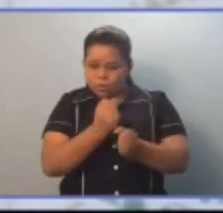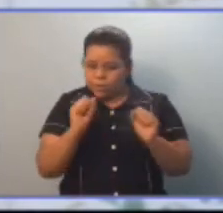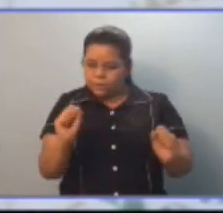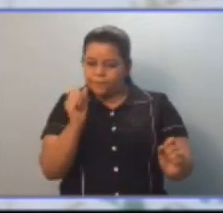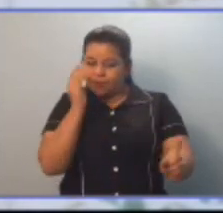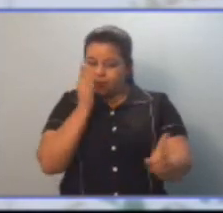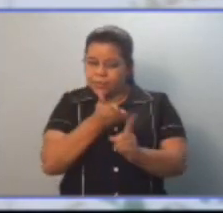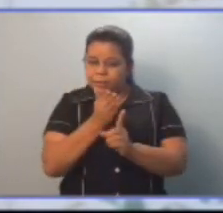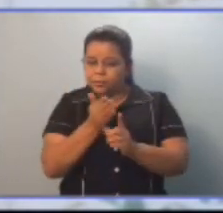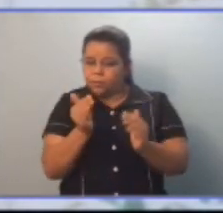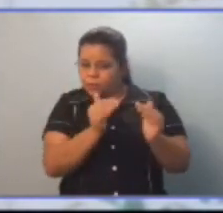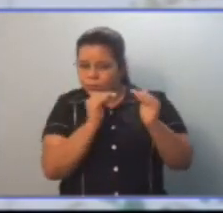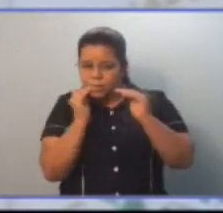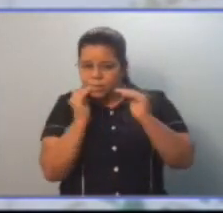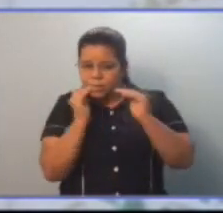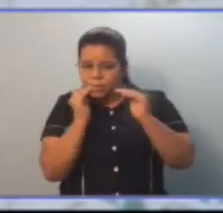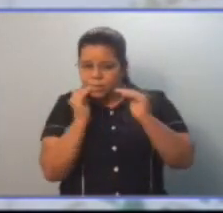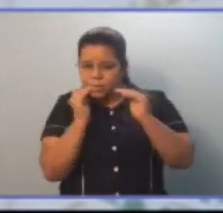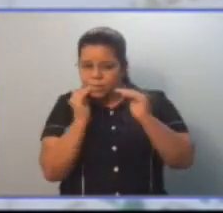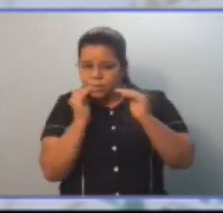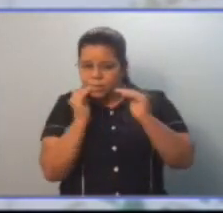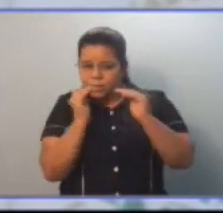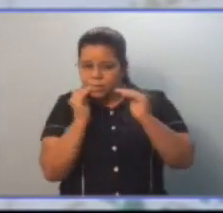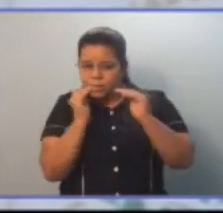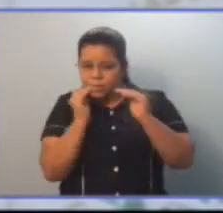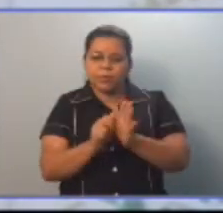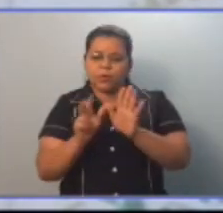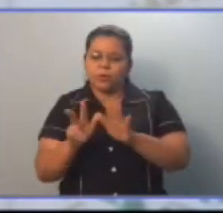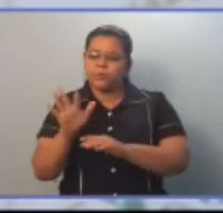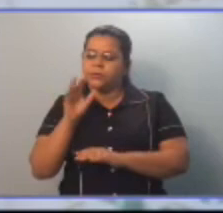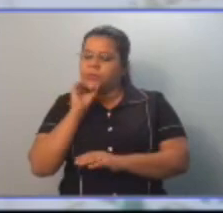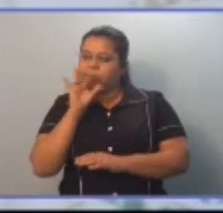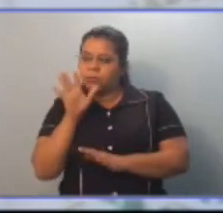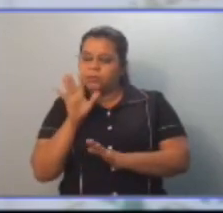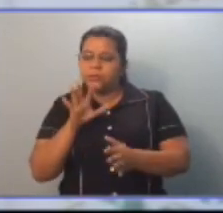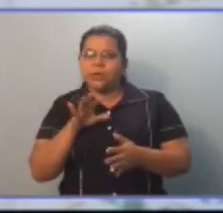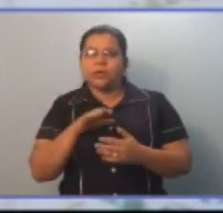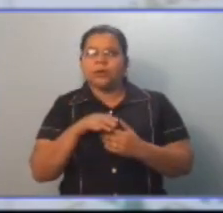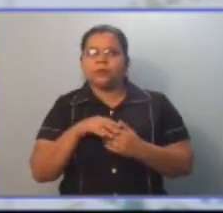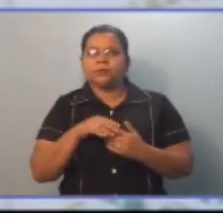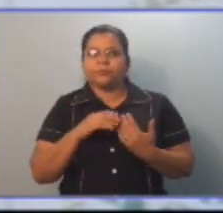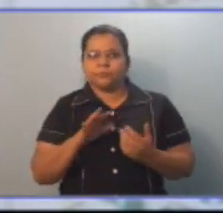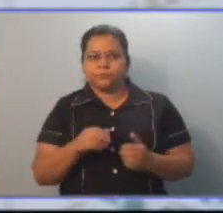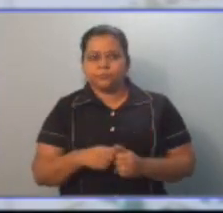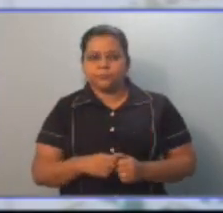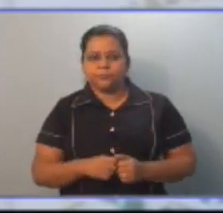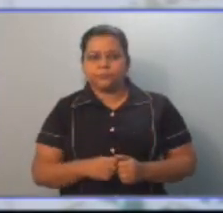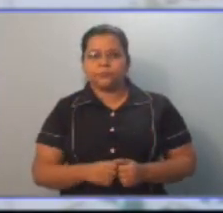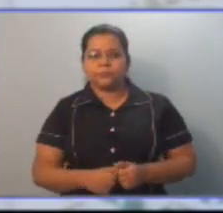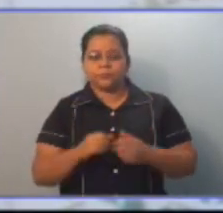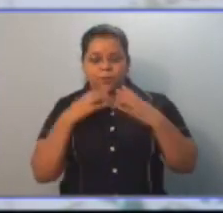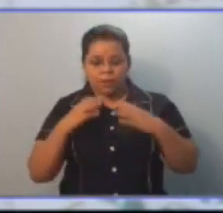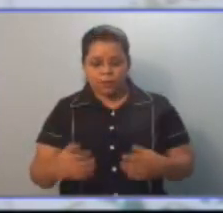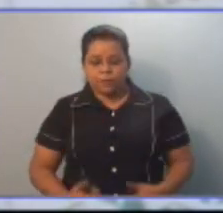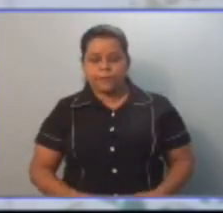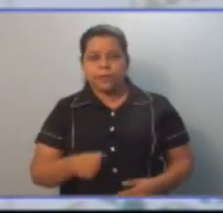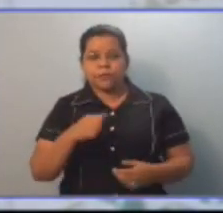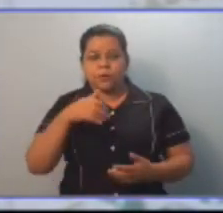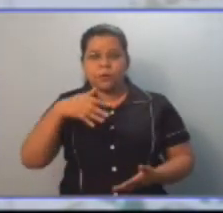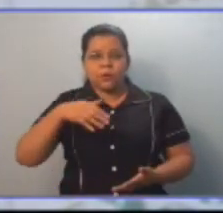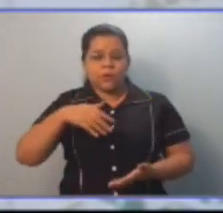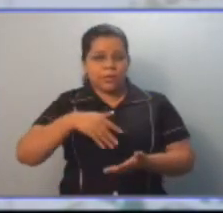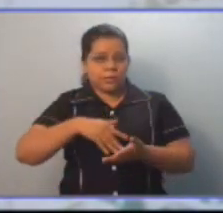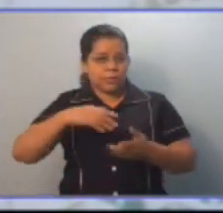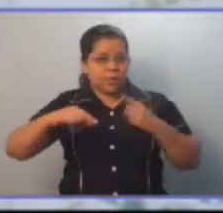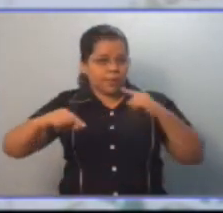directo, igualitario y secreto, y el 85 que tiene que ver con que el gobierno es republicano y democrático